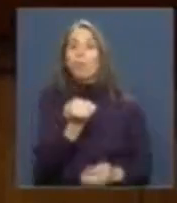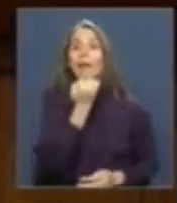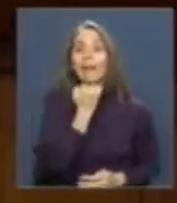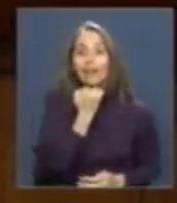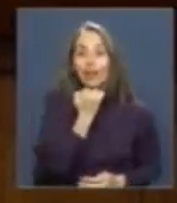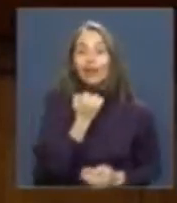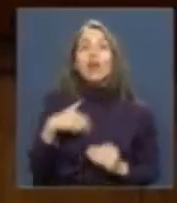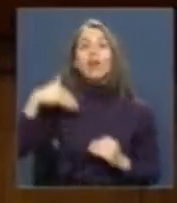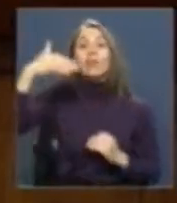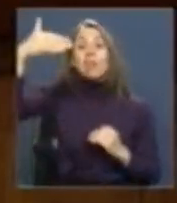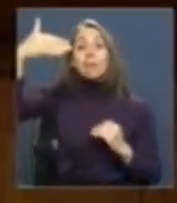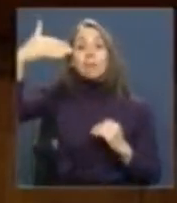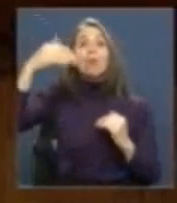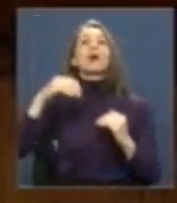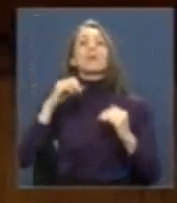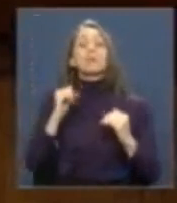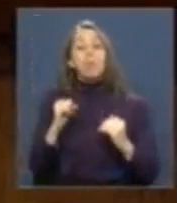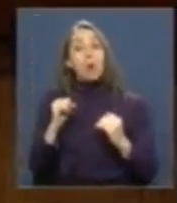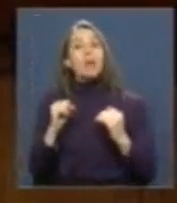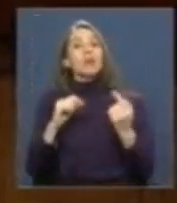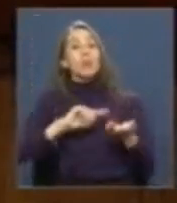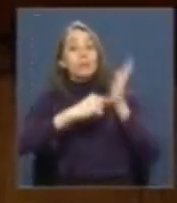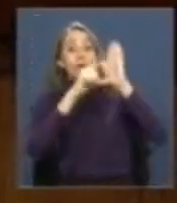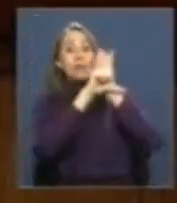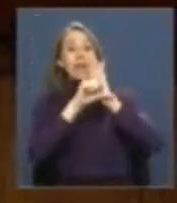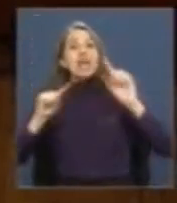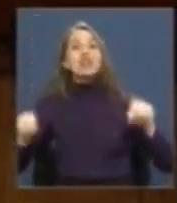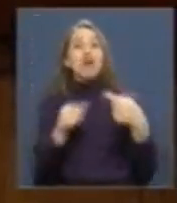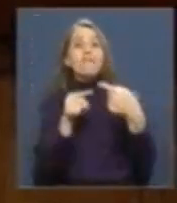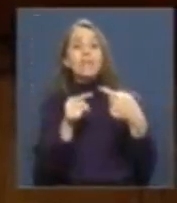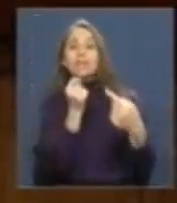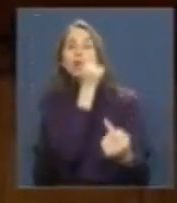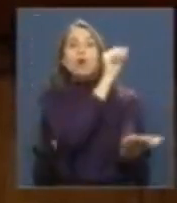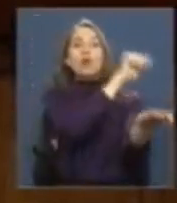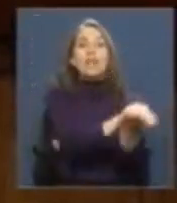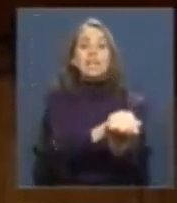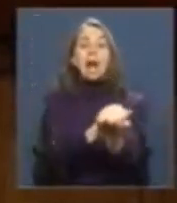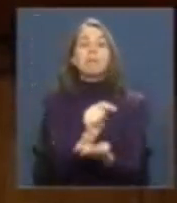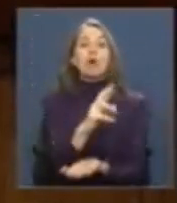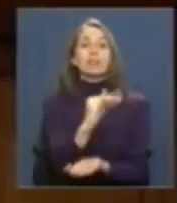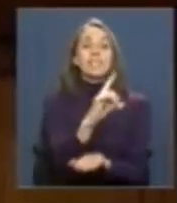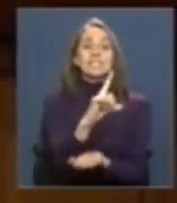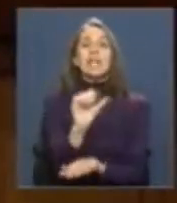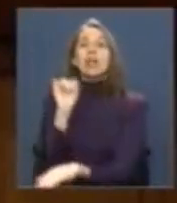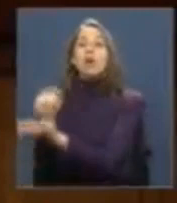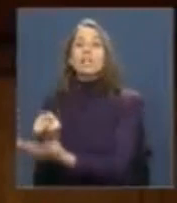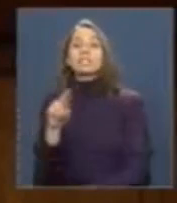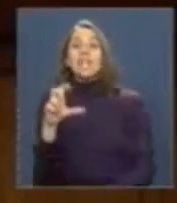conflictos ante el servel y el tricel cuando sea el momento de inscribir candidaturas